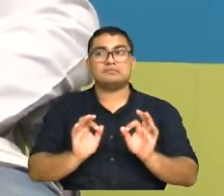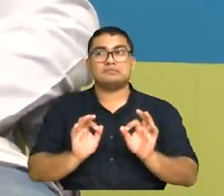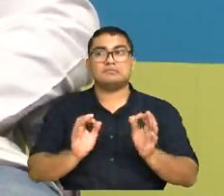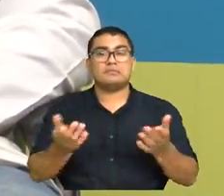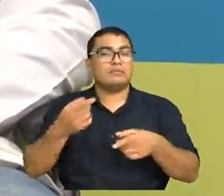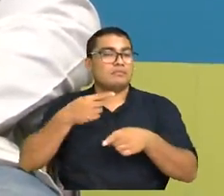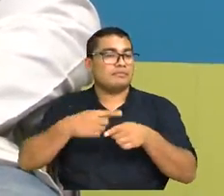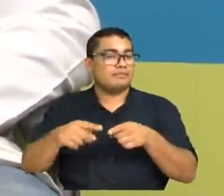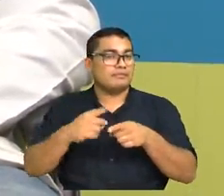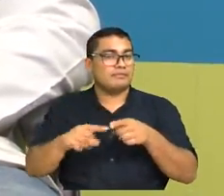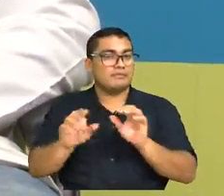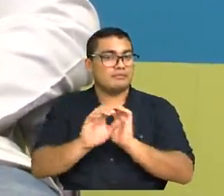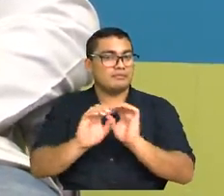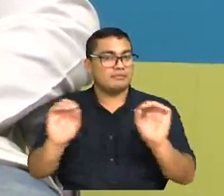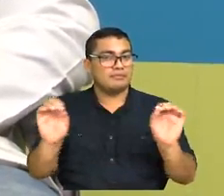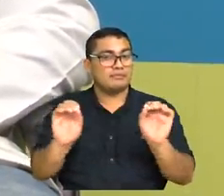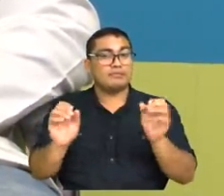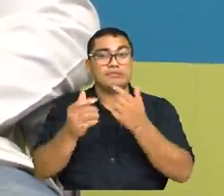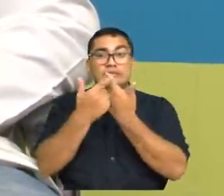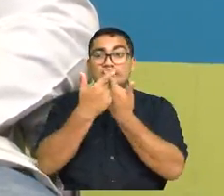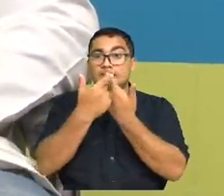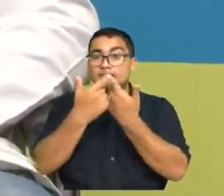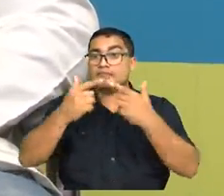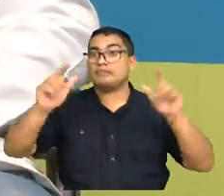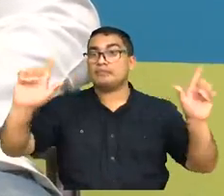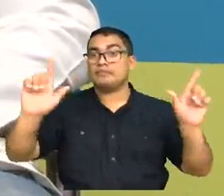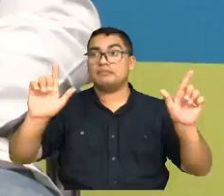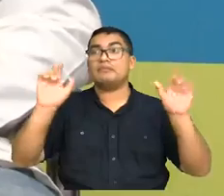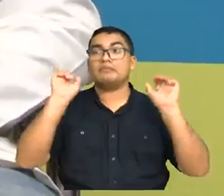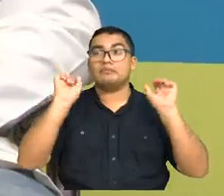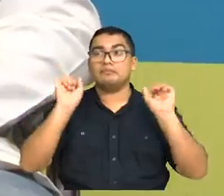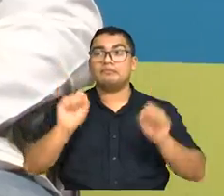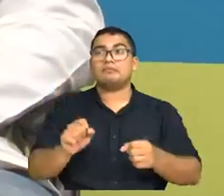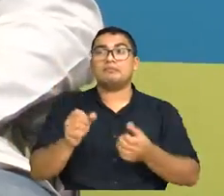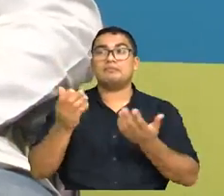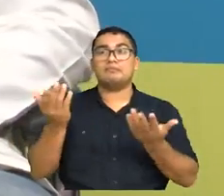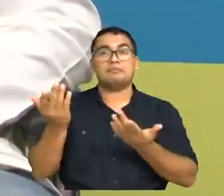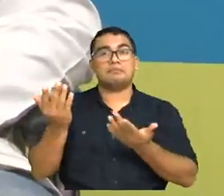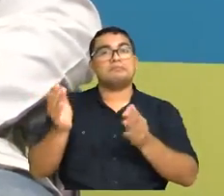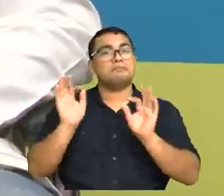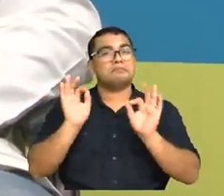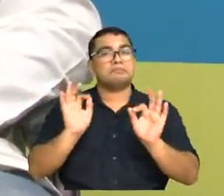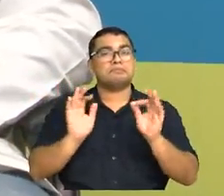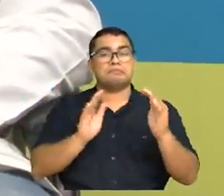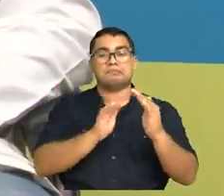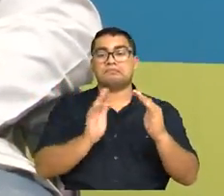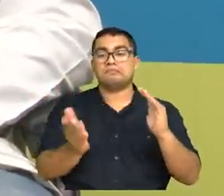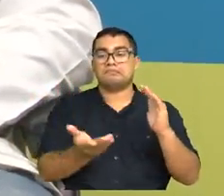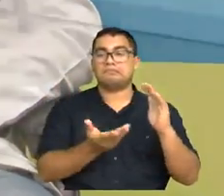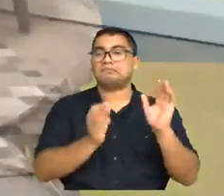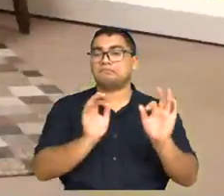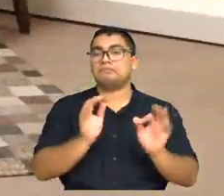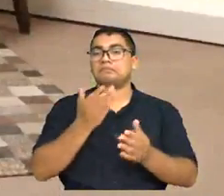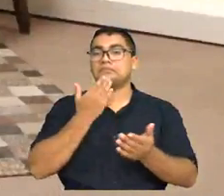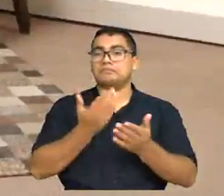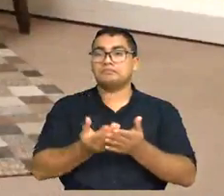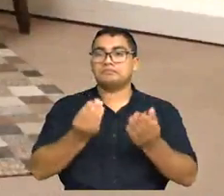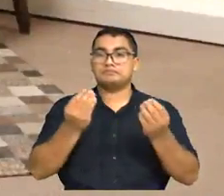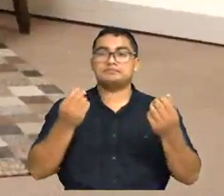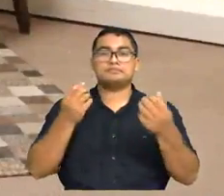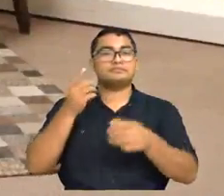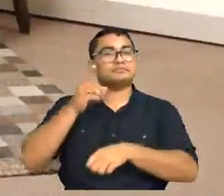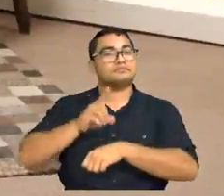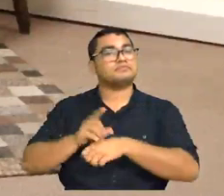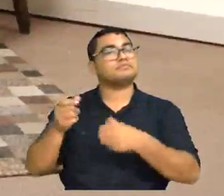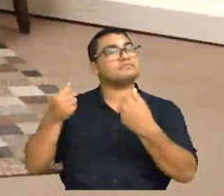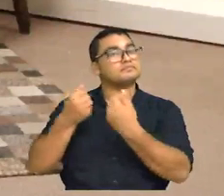ningún costo, totalmente gratis, y pueden esperar hasta que lleguemos a la puerta de su casa. Ok. Le agradecemos, doctor, por su